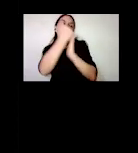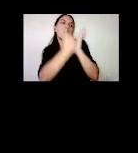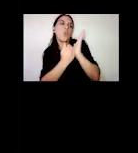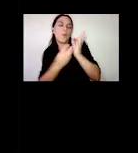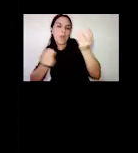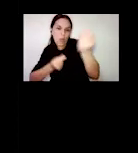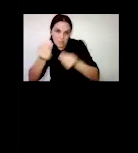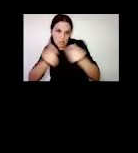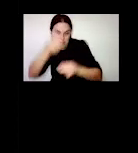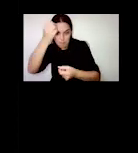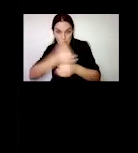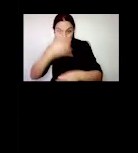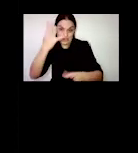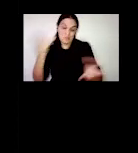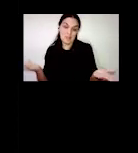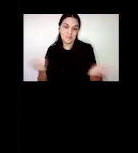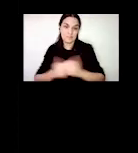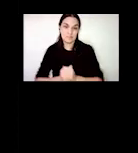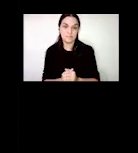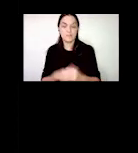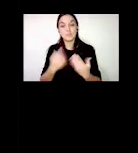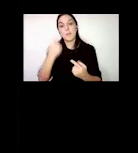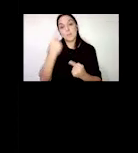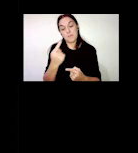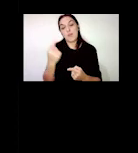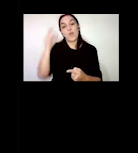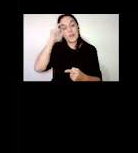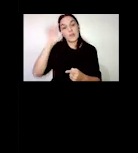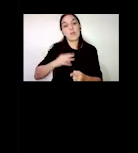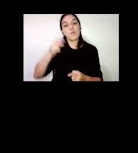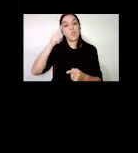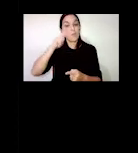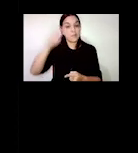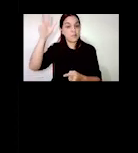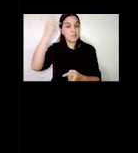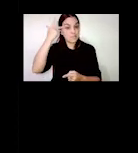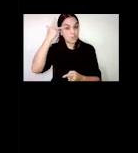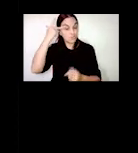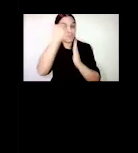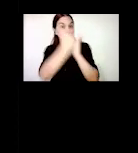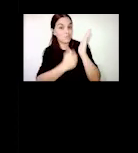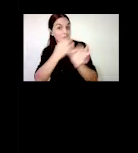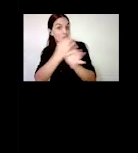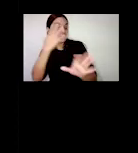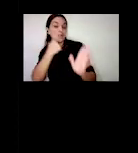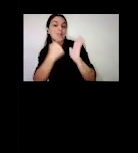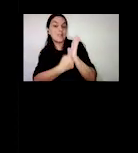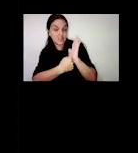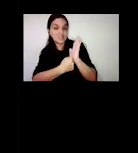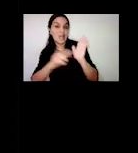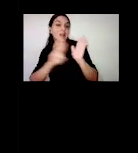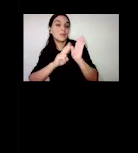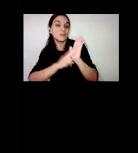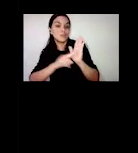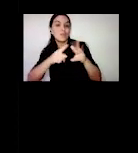profesionales. A partir del 1 de enero de 2018, las normas profesionales establecen la aplicación de la resolución técnica